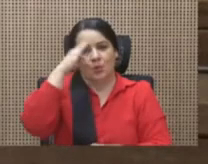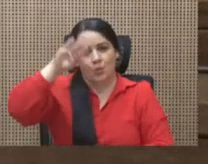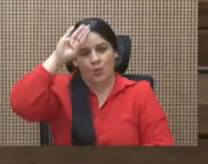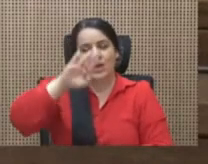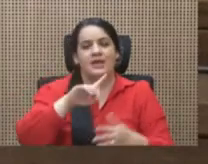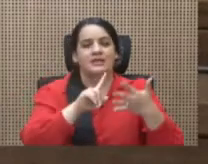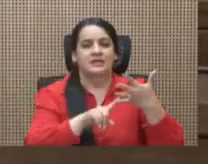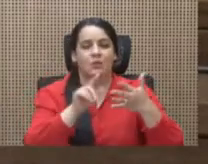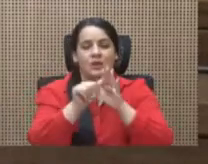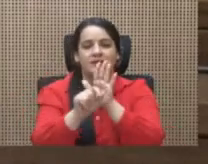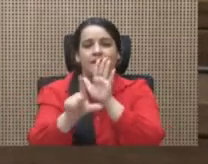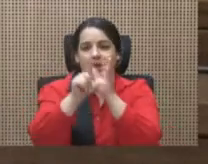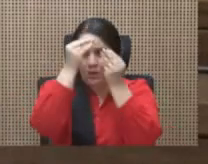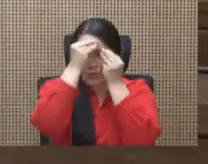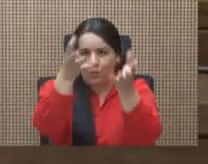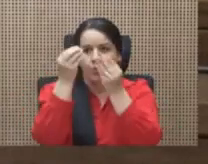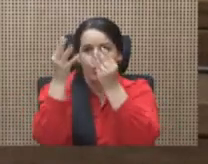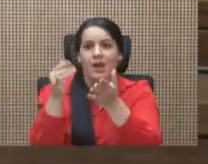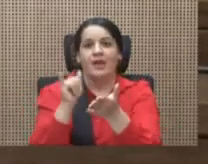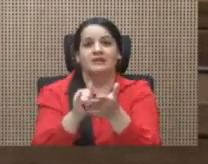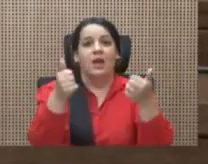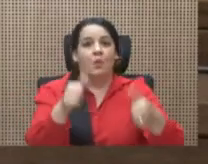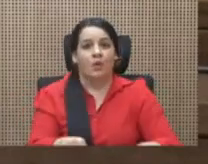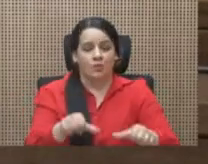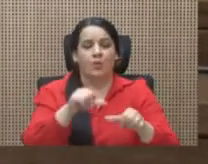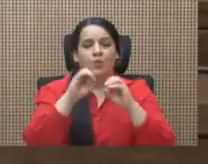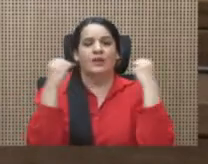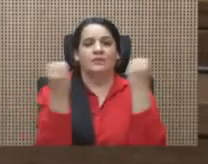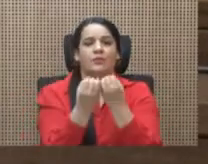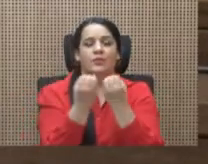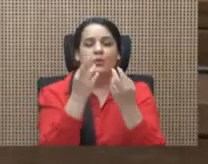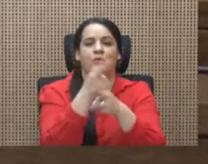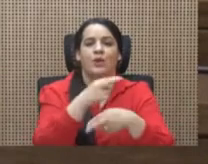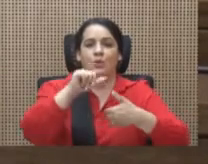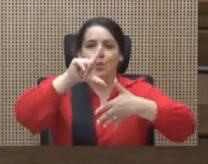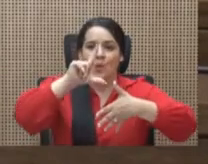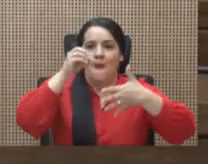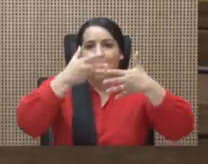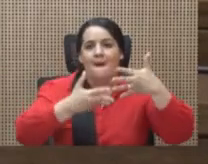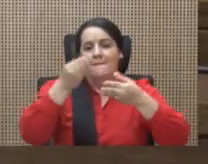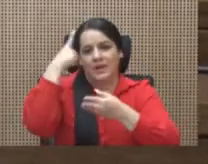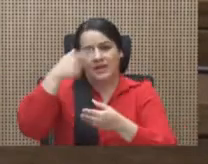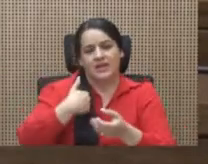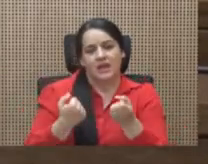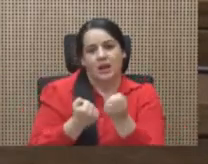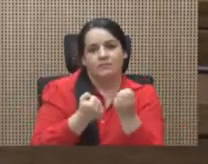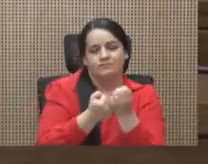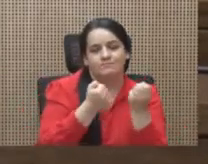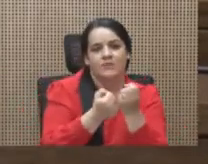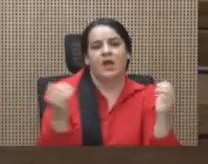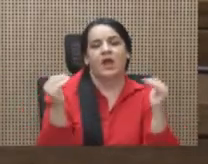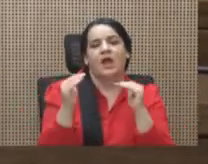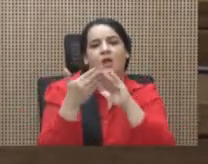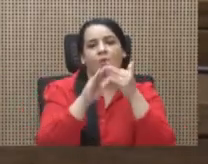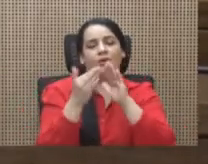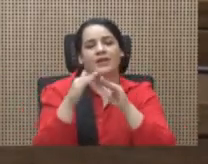Asamblea Legislativa comunicará este acuerdo a los organismos regionales y hemisféricos a fin de solicitar el respaldo de la comunidad internacional a favor